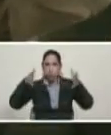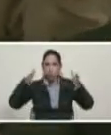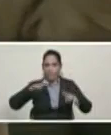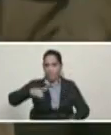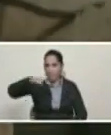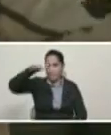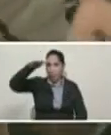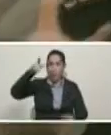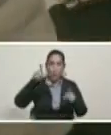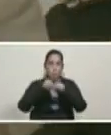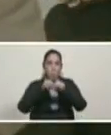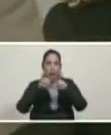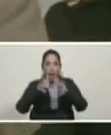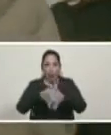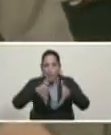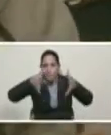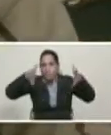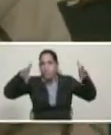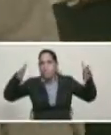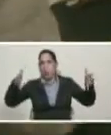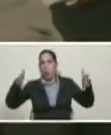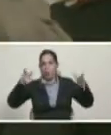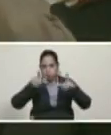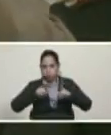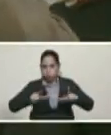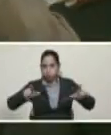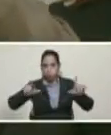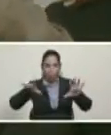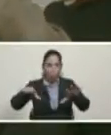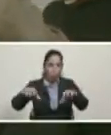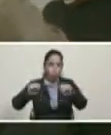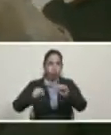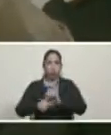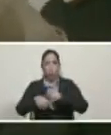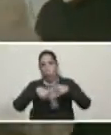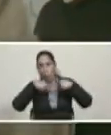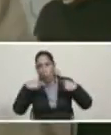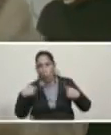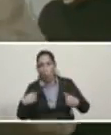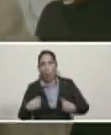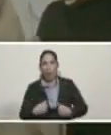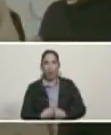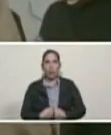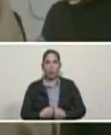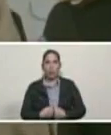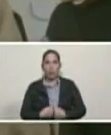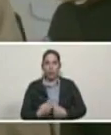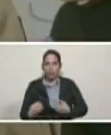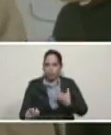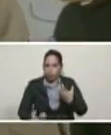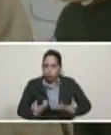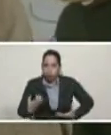ocupó el espacio del corazón vibrante del pueblo,